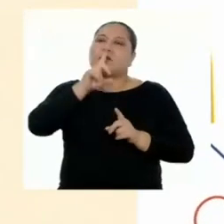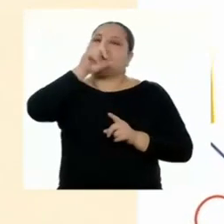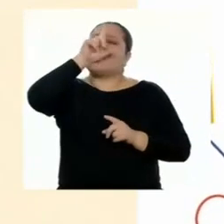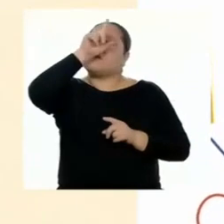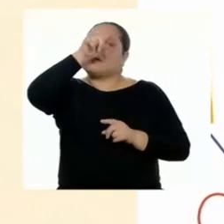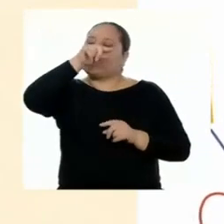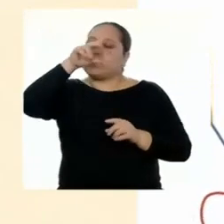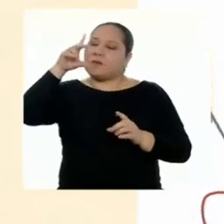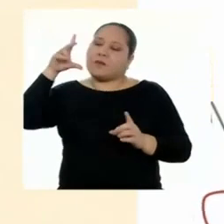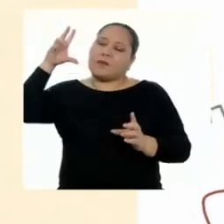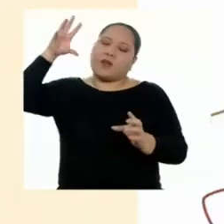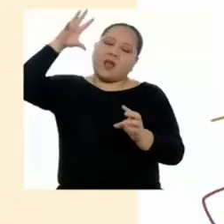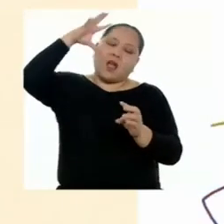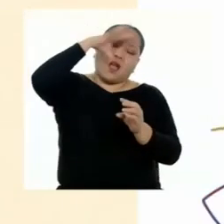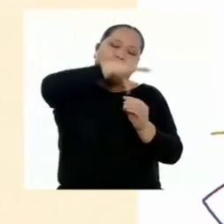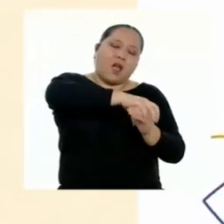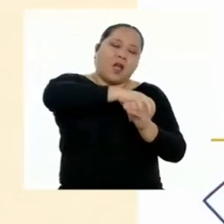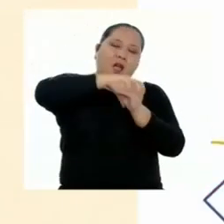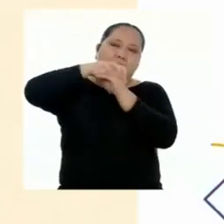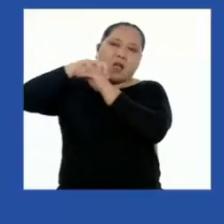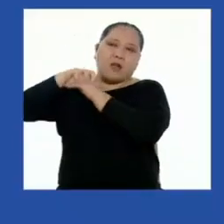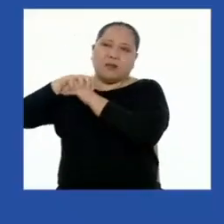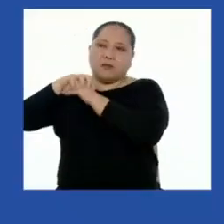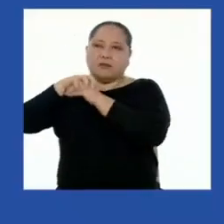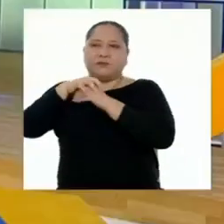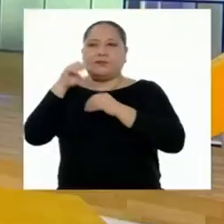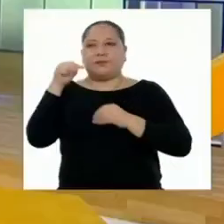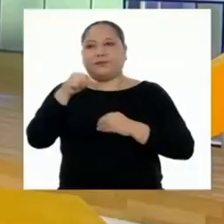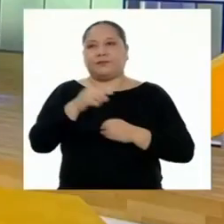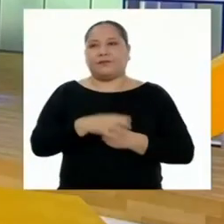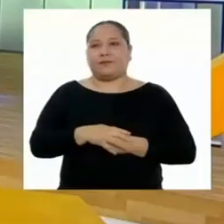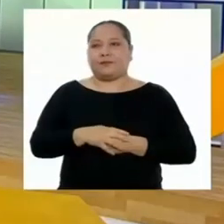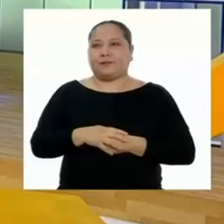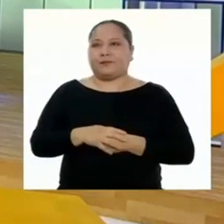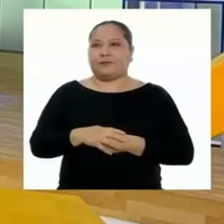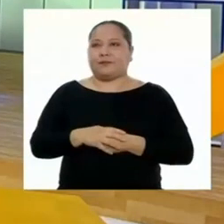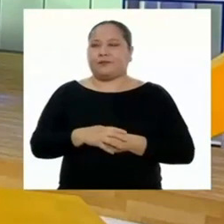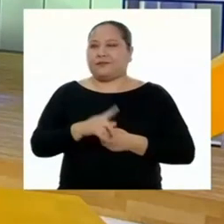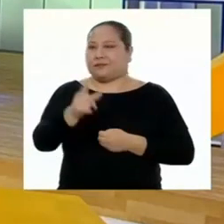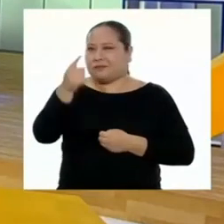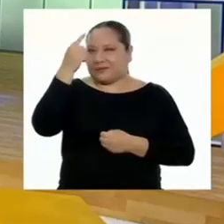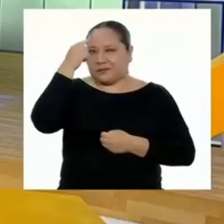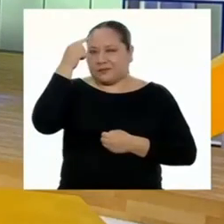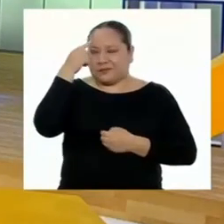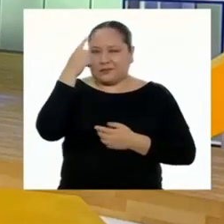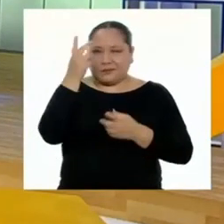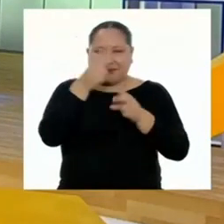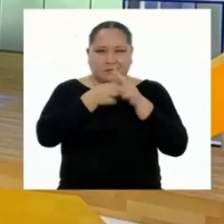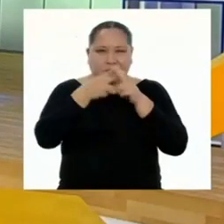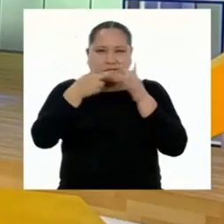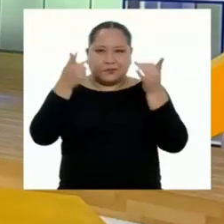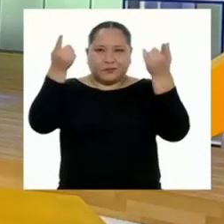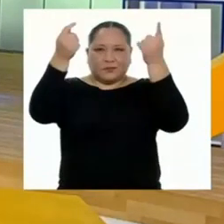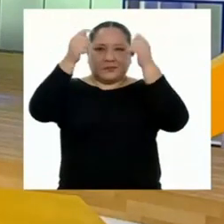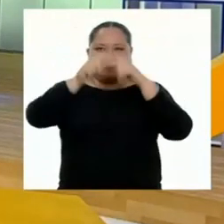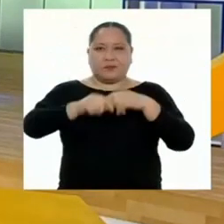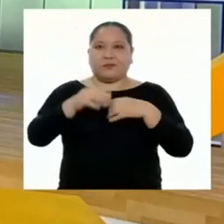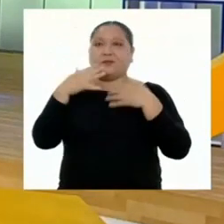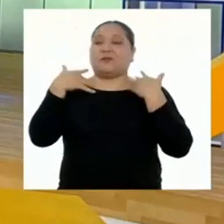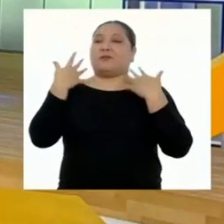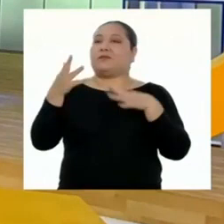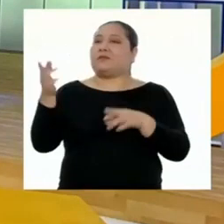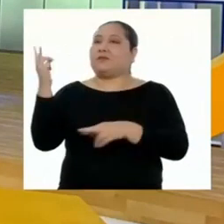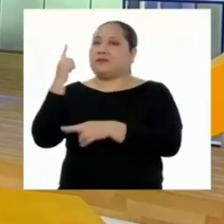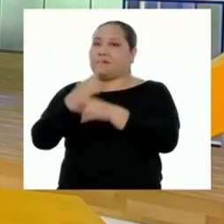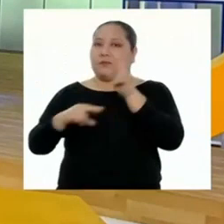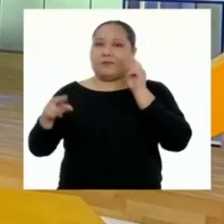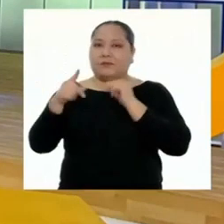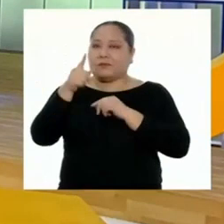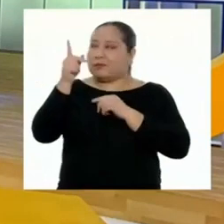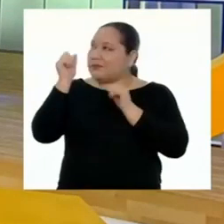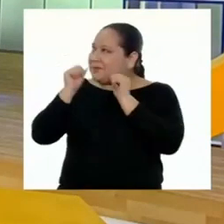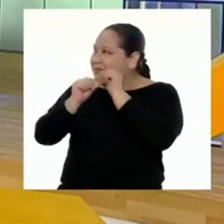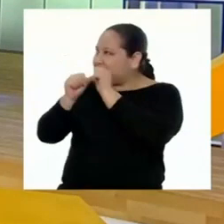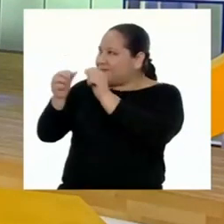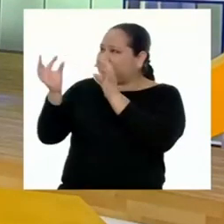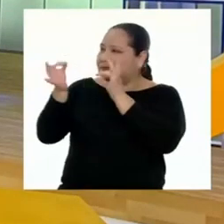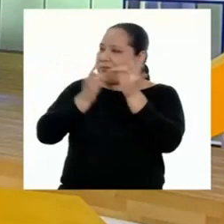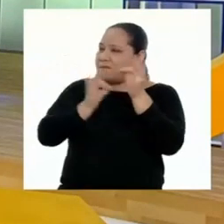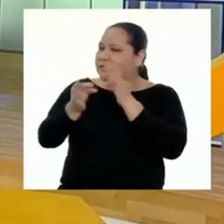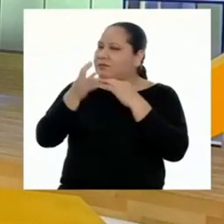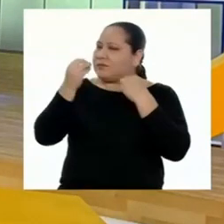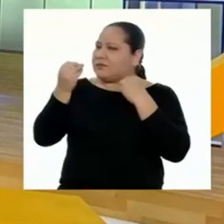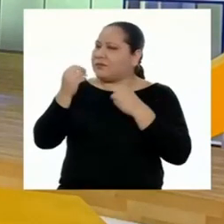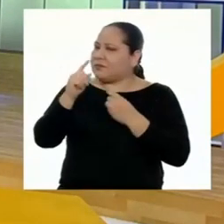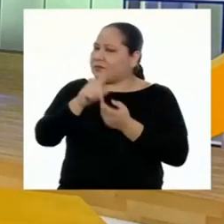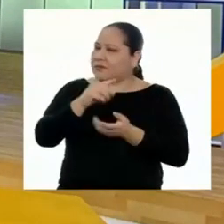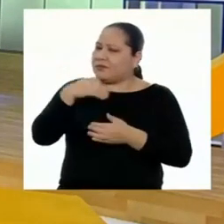gaviotas se alimentan de la rana gigante. ¿Qué les parece si hacemos una breve pausa y al volver nos sigue explicando